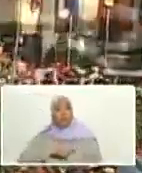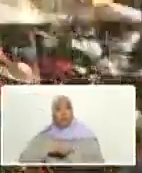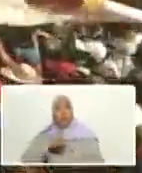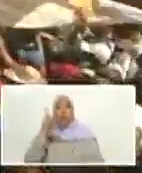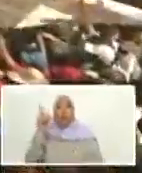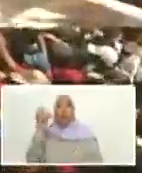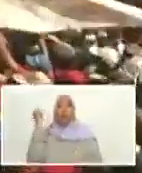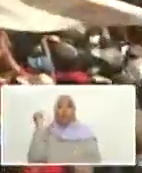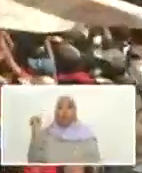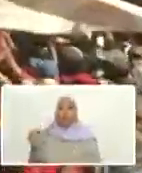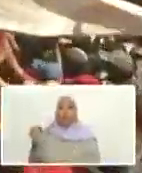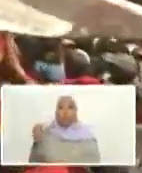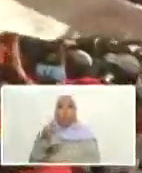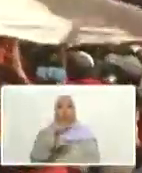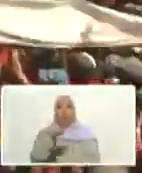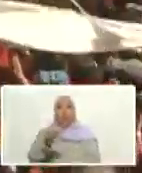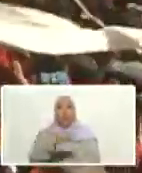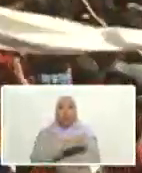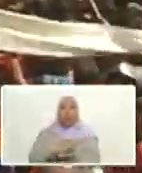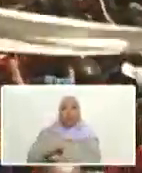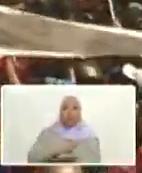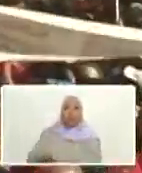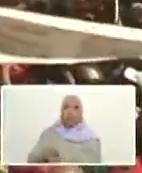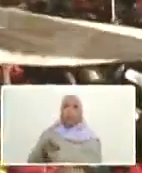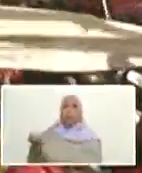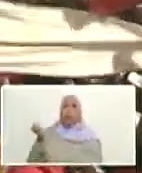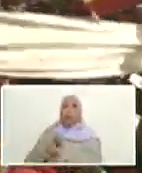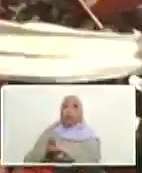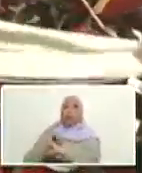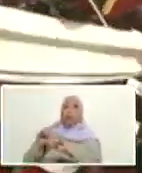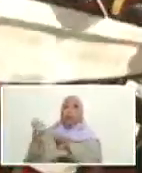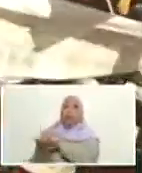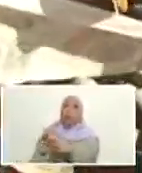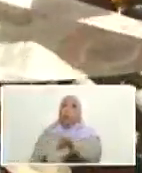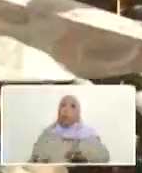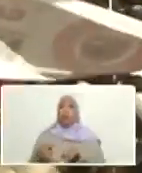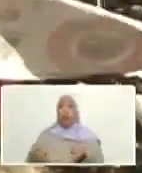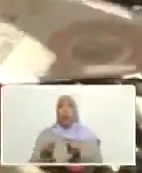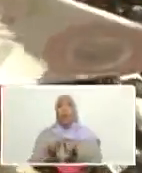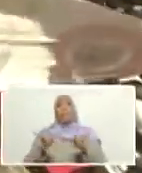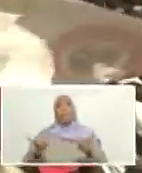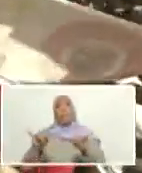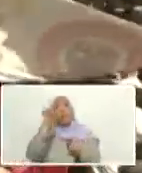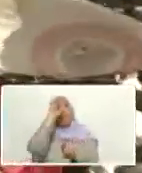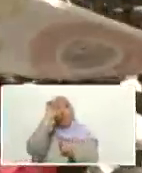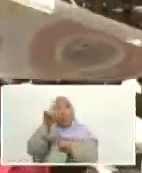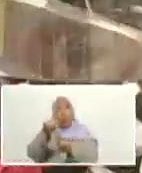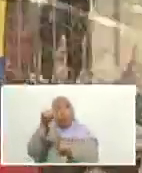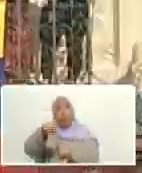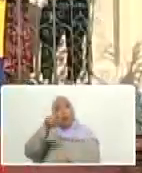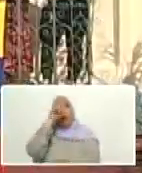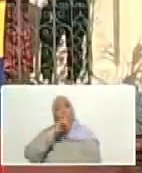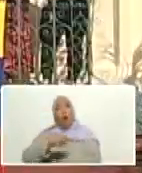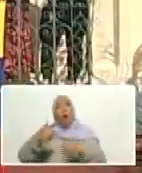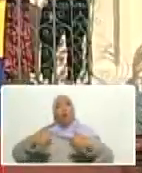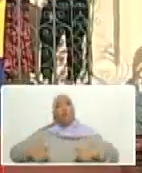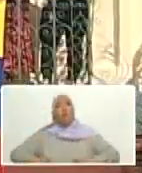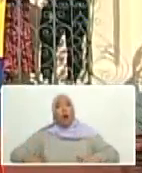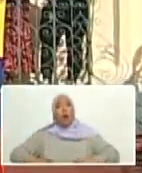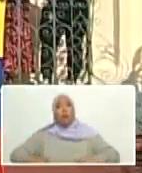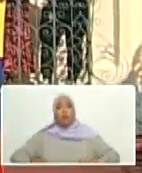las sanciones económicas y la persecución con nuestra patria. Tenemos un solo destino y es el pueblo en la calle. Este es el año del esfuerzo del